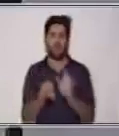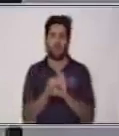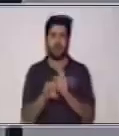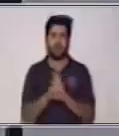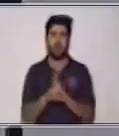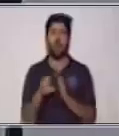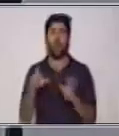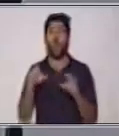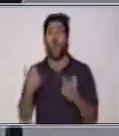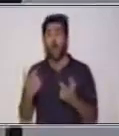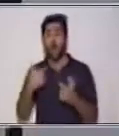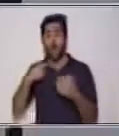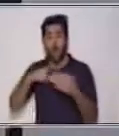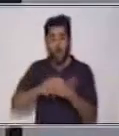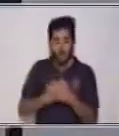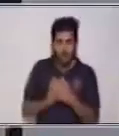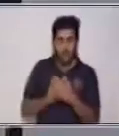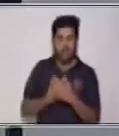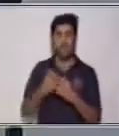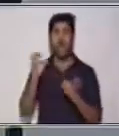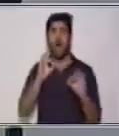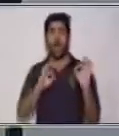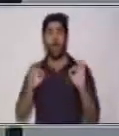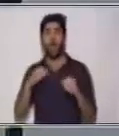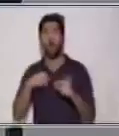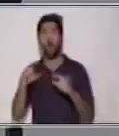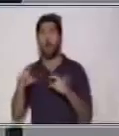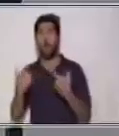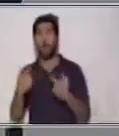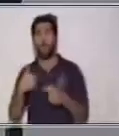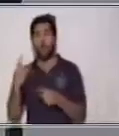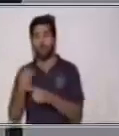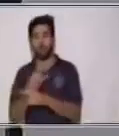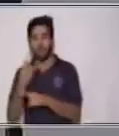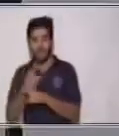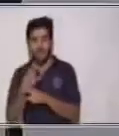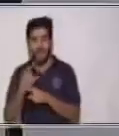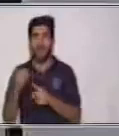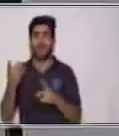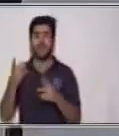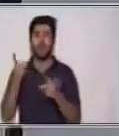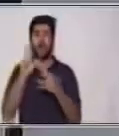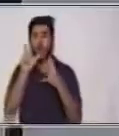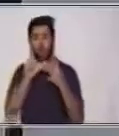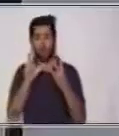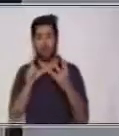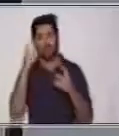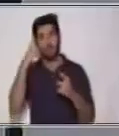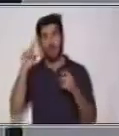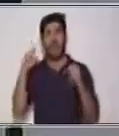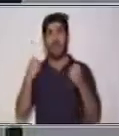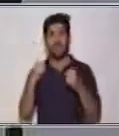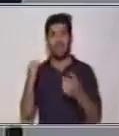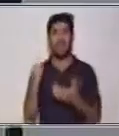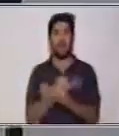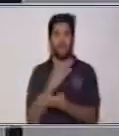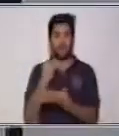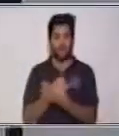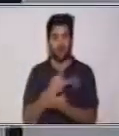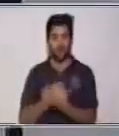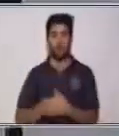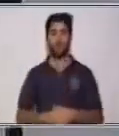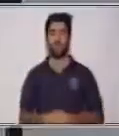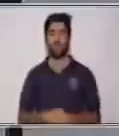es que partimos o qué herramientas nosotros utilizamos para realizar nuestra investigación. Bueno,